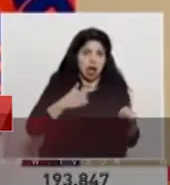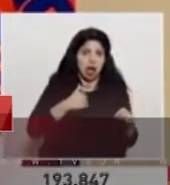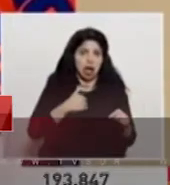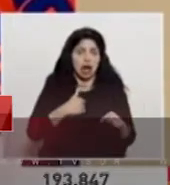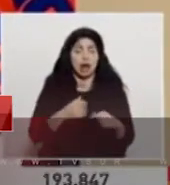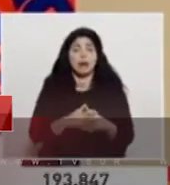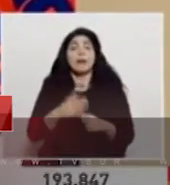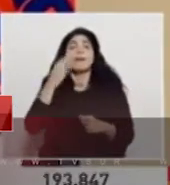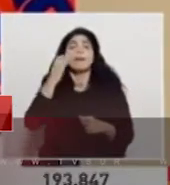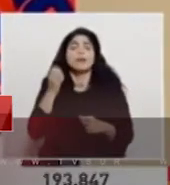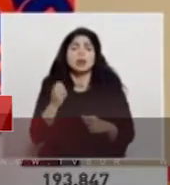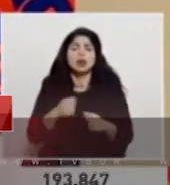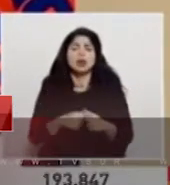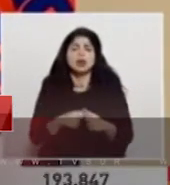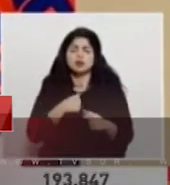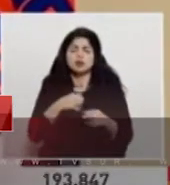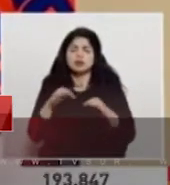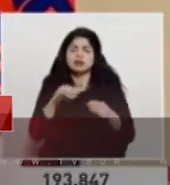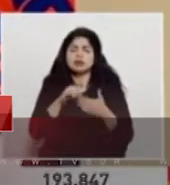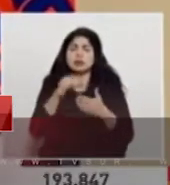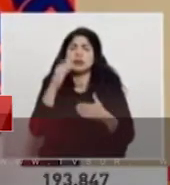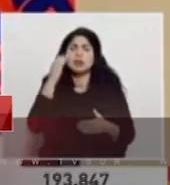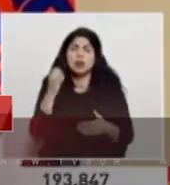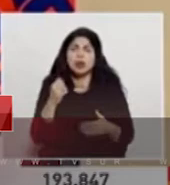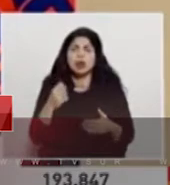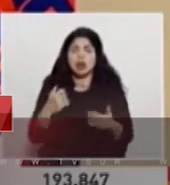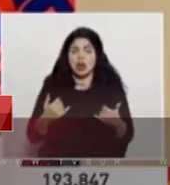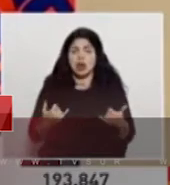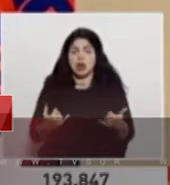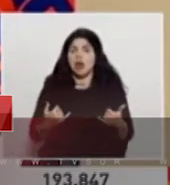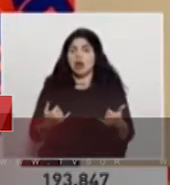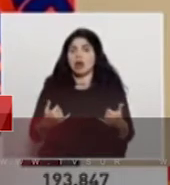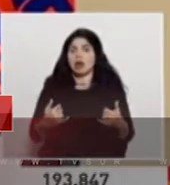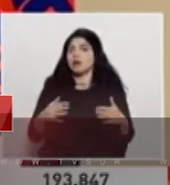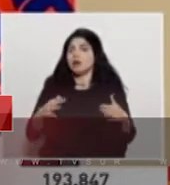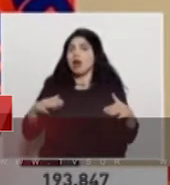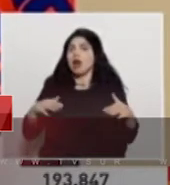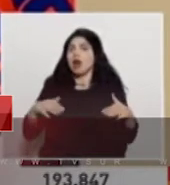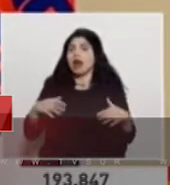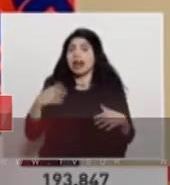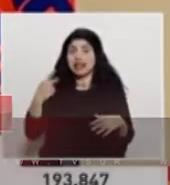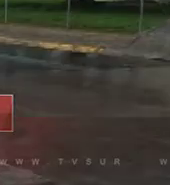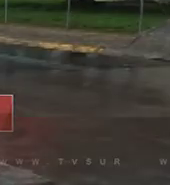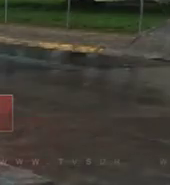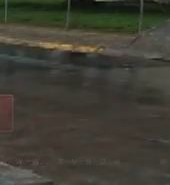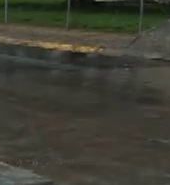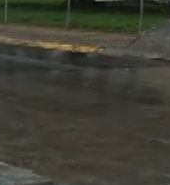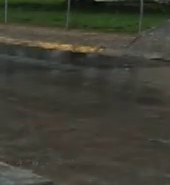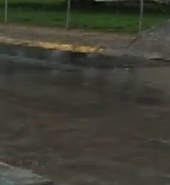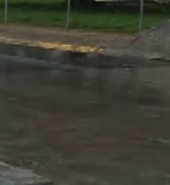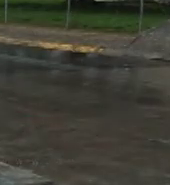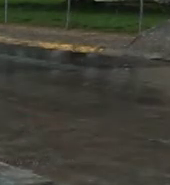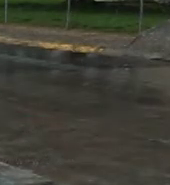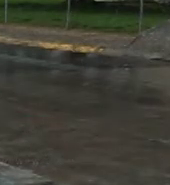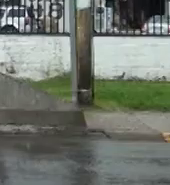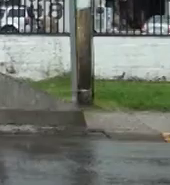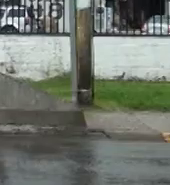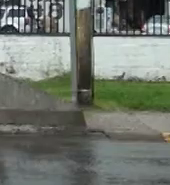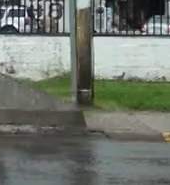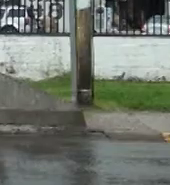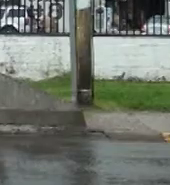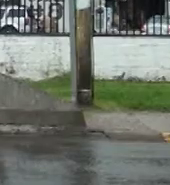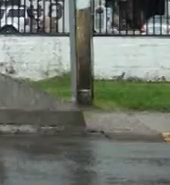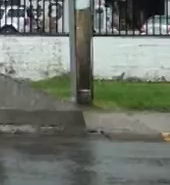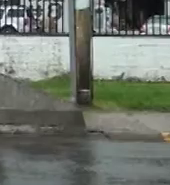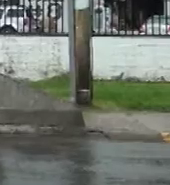que adquieren de acuerdo con estas variables un índice de riesgo cantonal superior a 2 las buenas noticias fueron